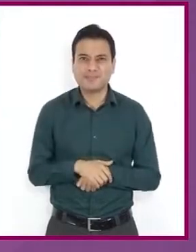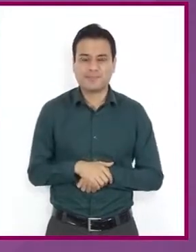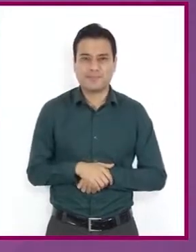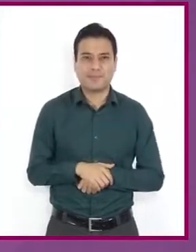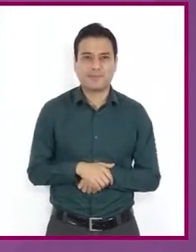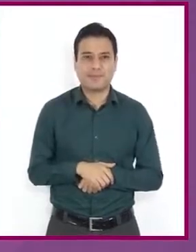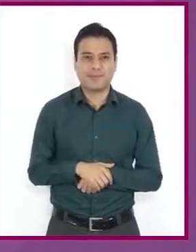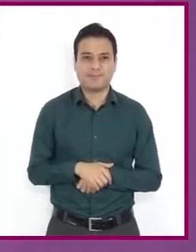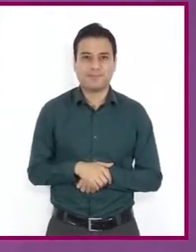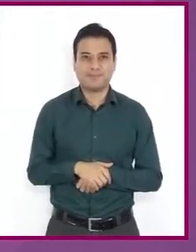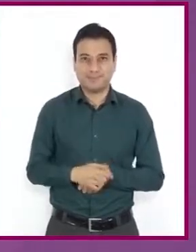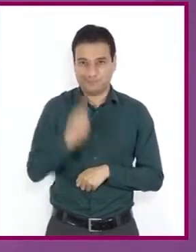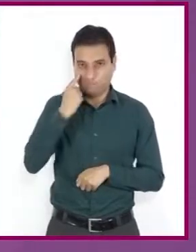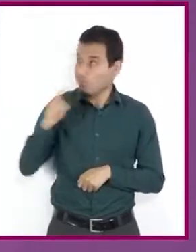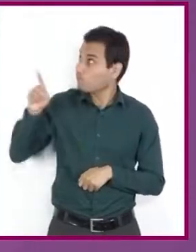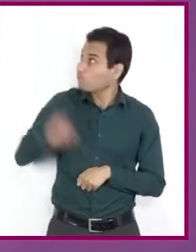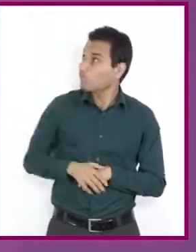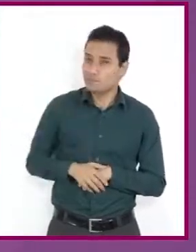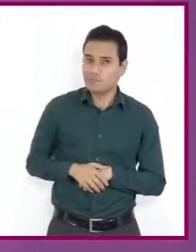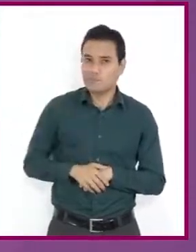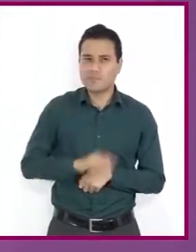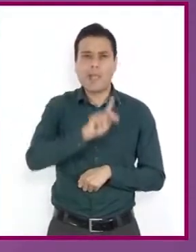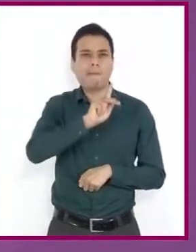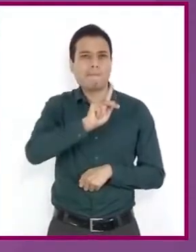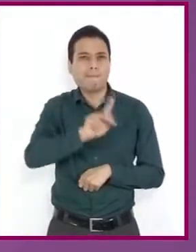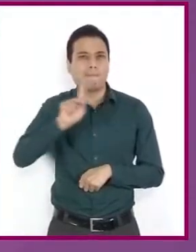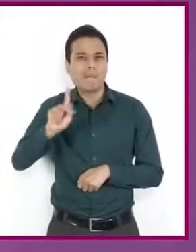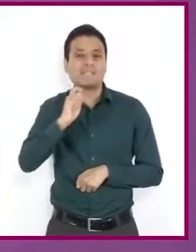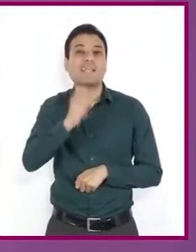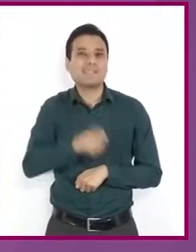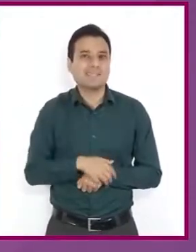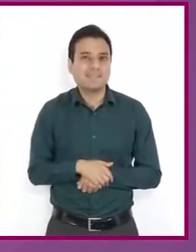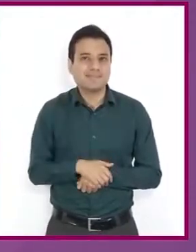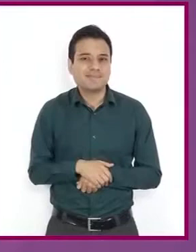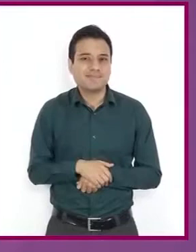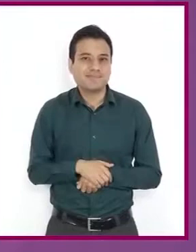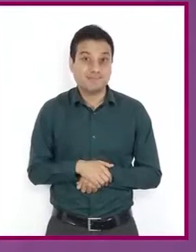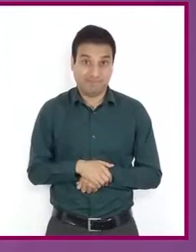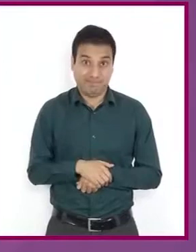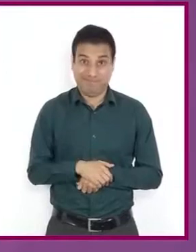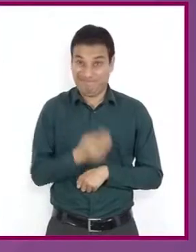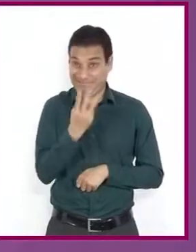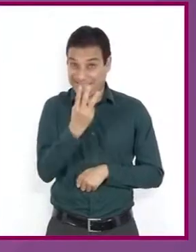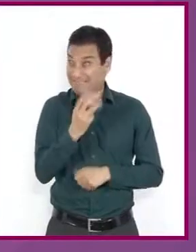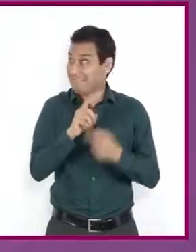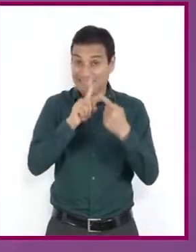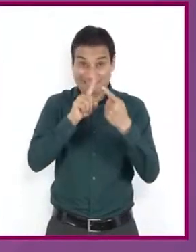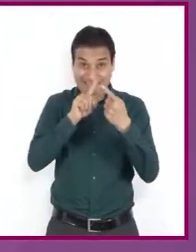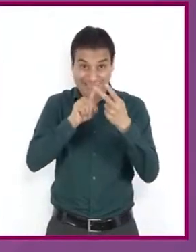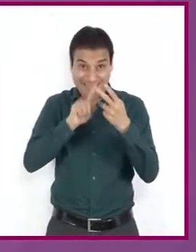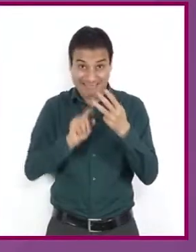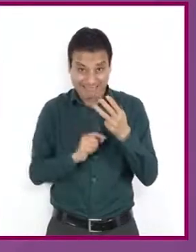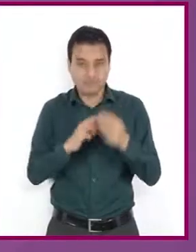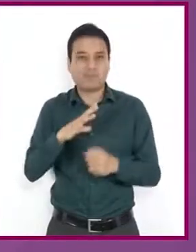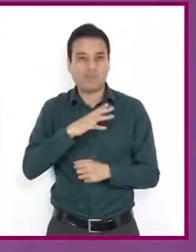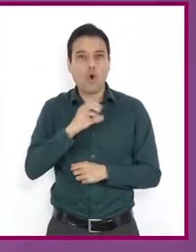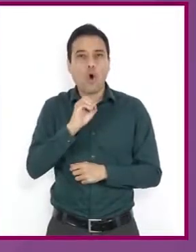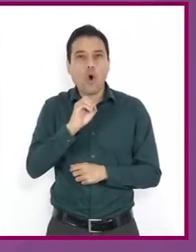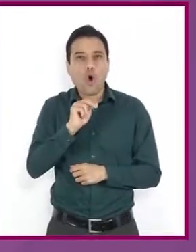¿En qué se parecen las escenas anteriores? Como podemos ver, en las 3 escenas aparecen diferentes tipos de